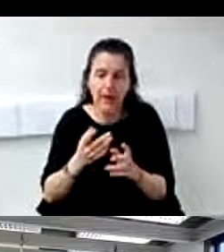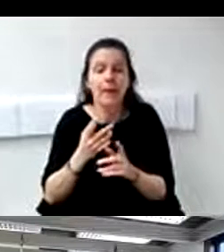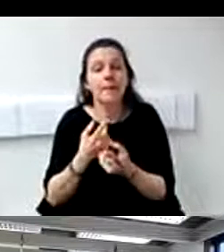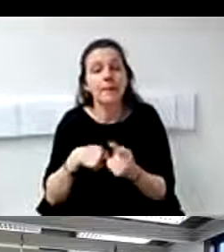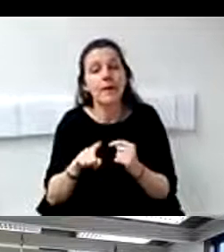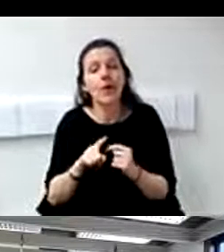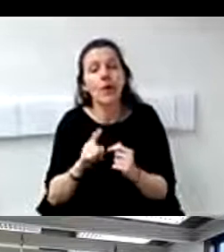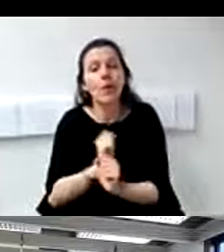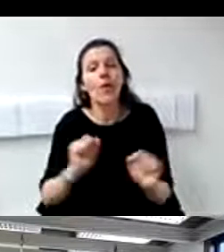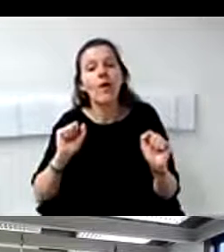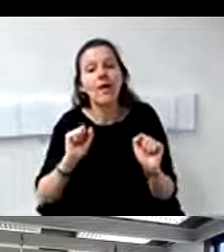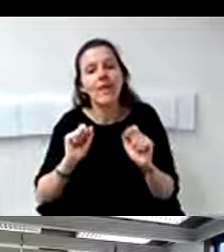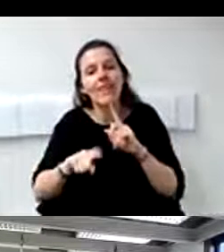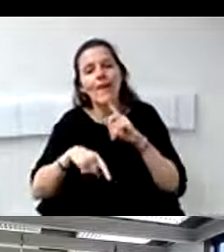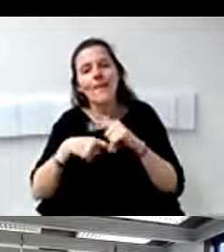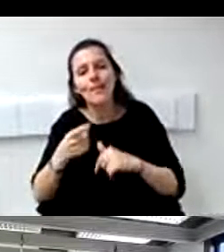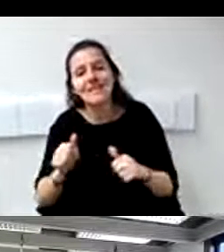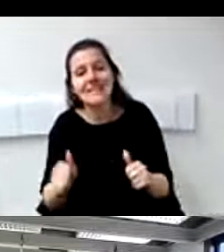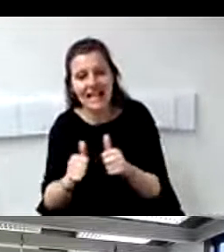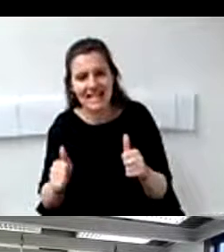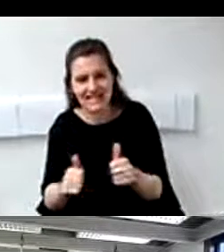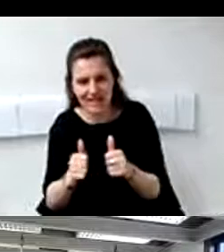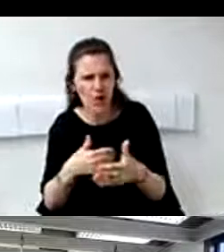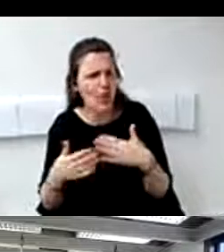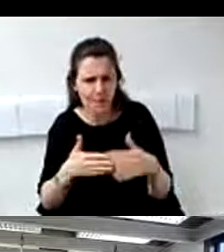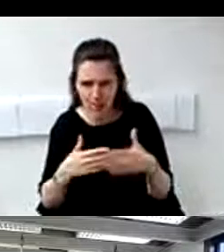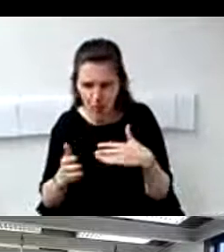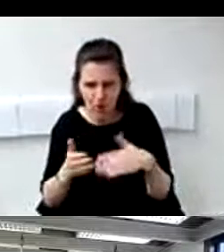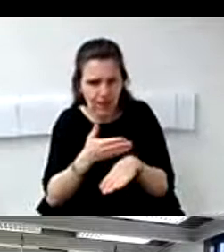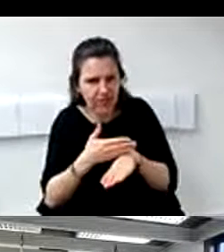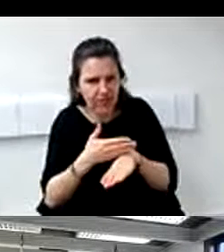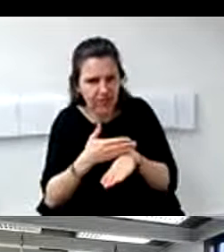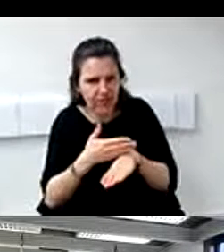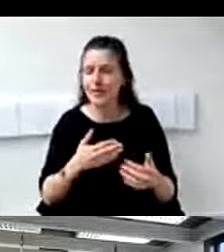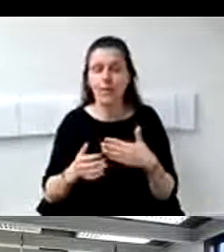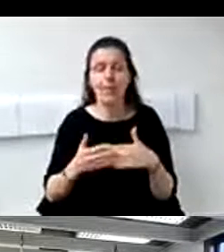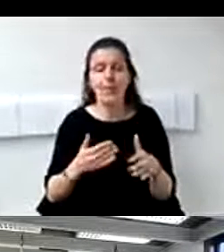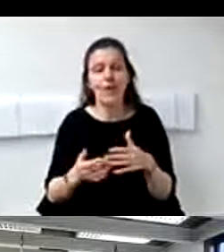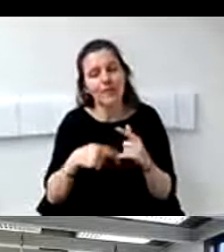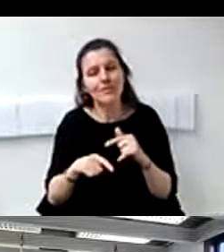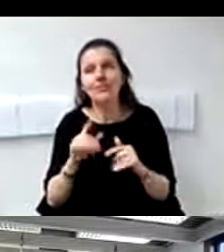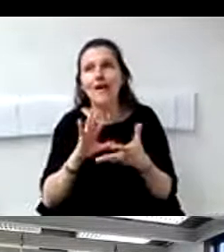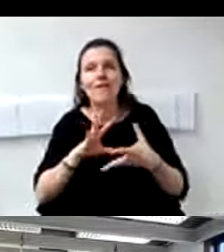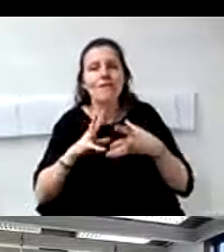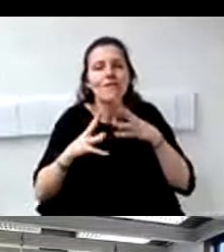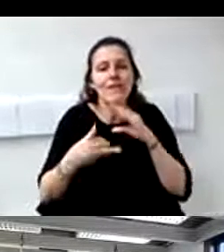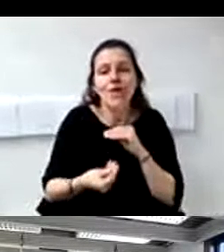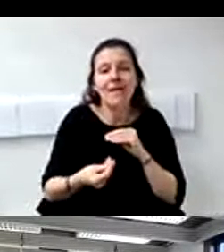les invitamos a que se animen aunque llegue tarde, porque es un buen ejercicio de poder visibilizar